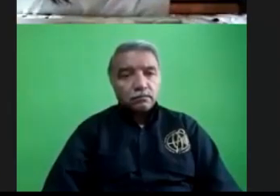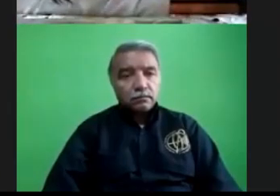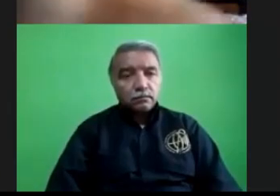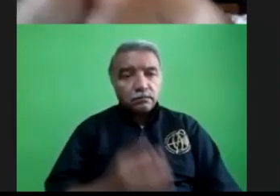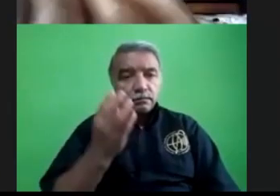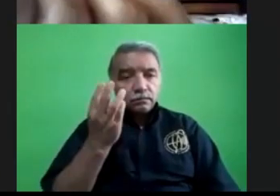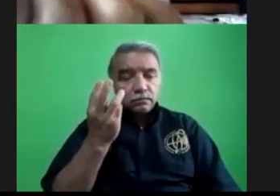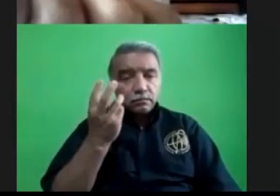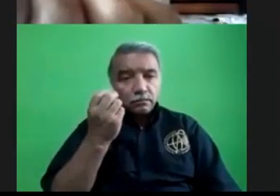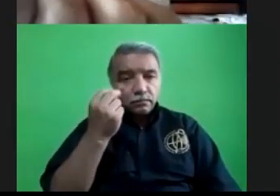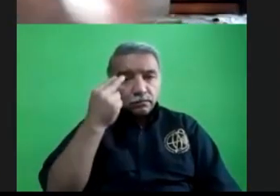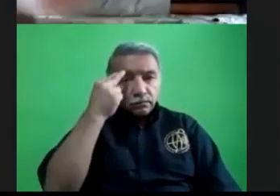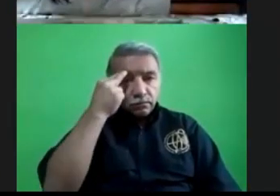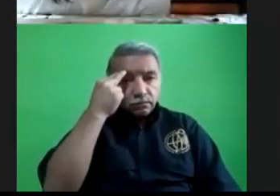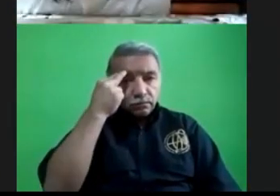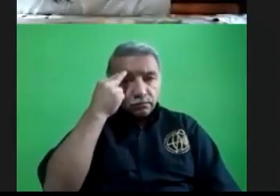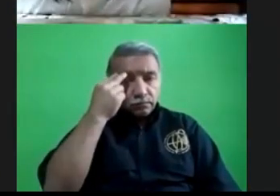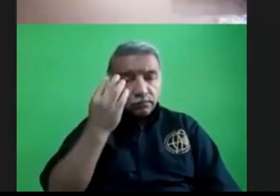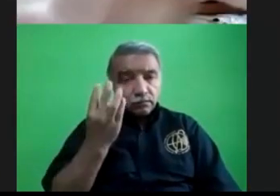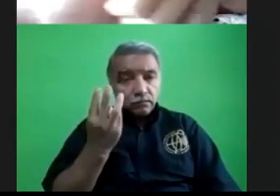No. No aparece.